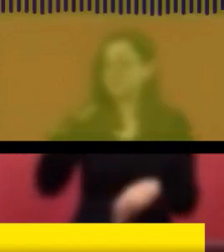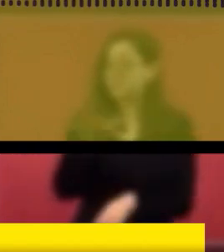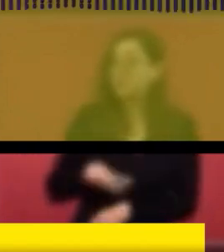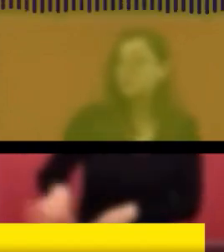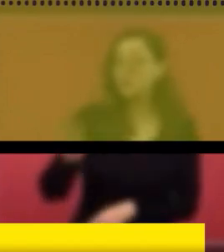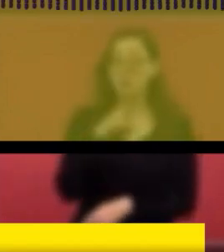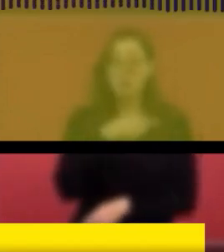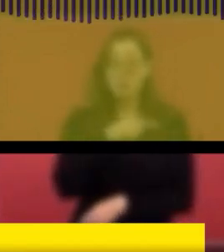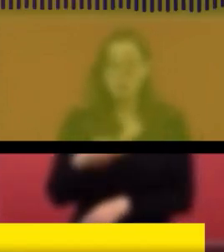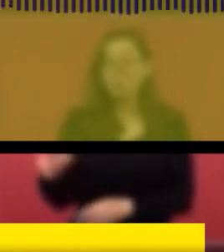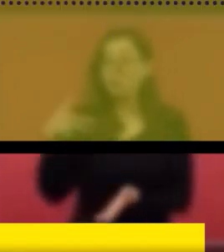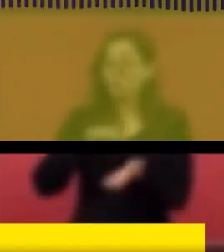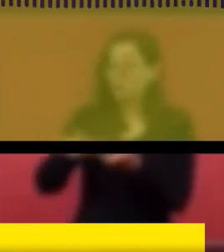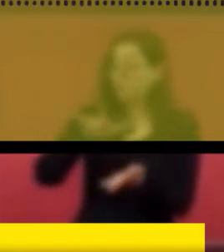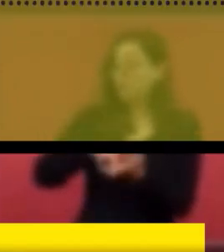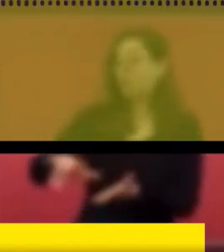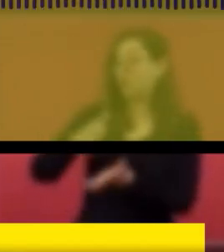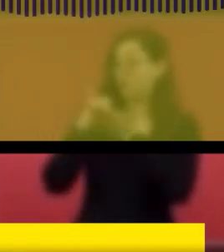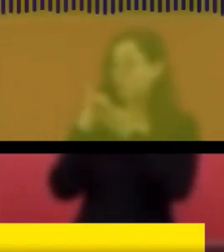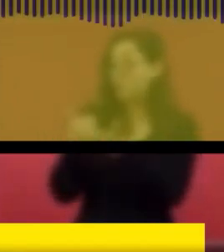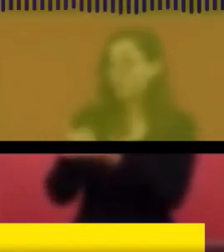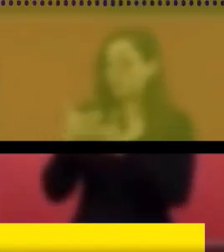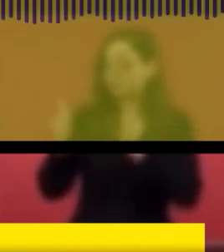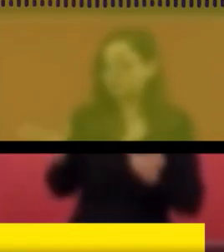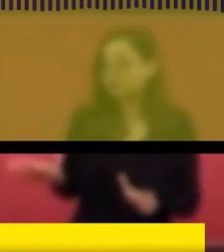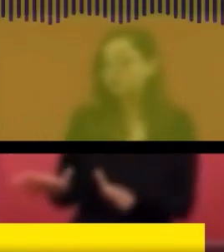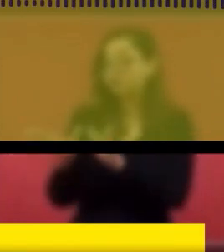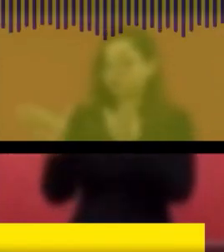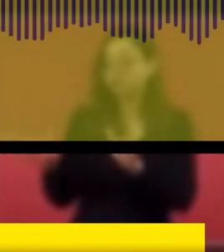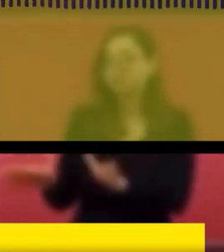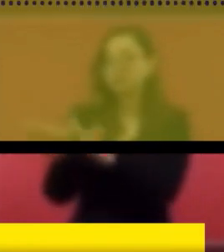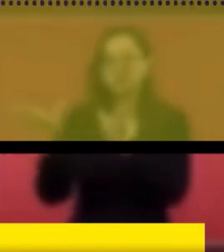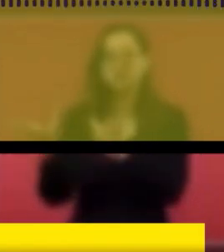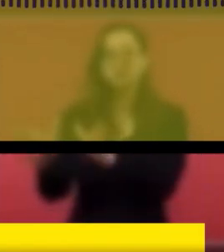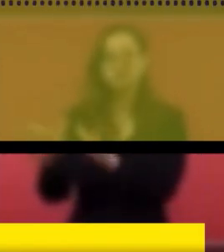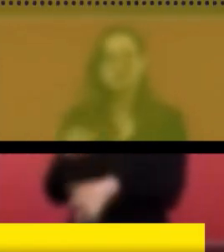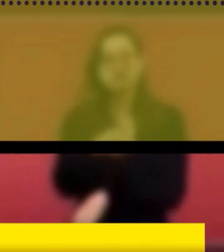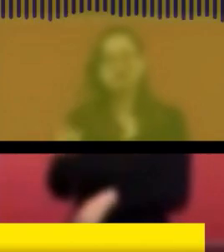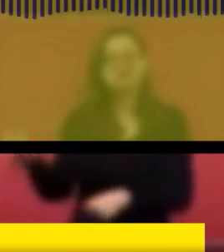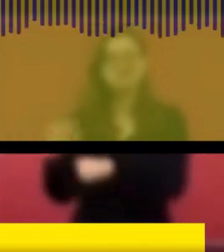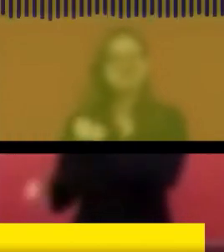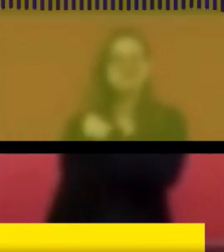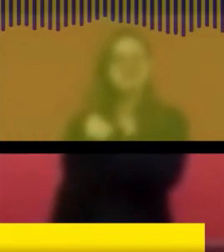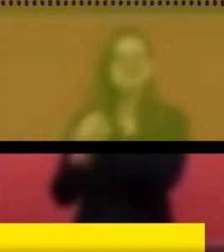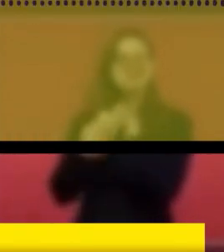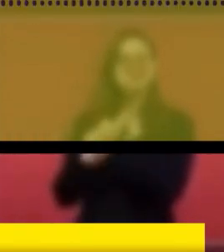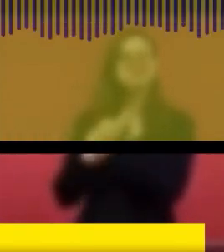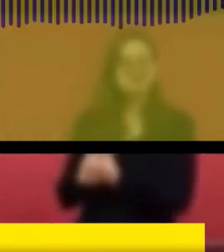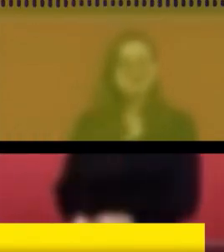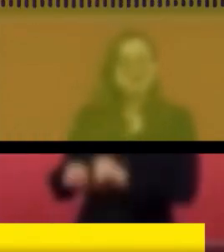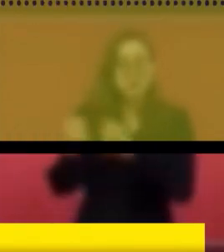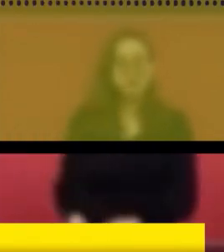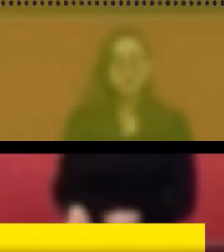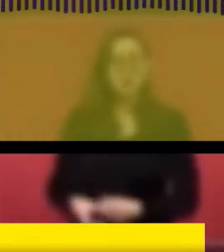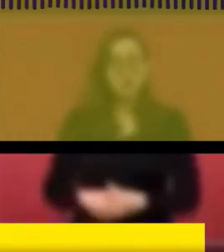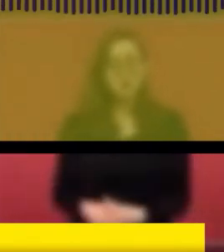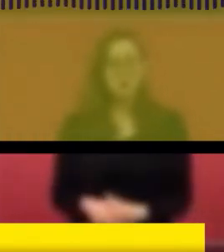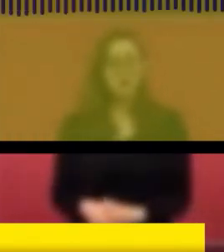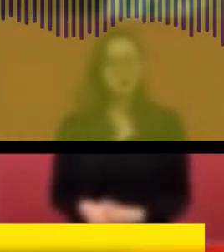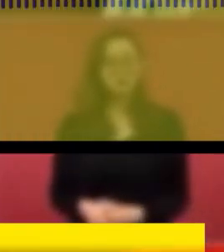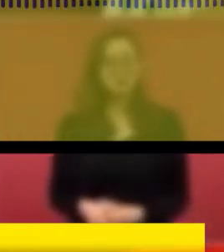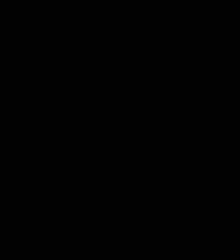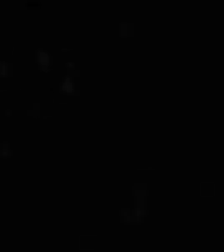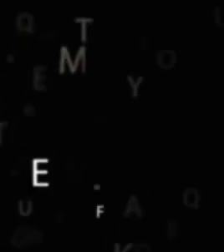demanda de mar. ¿Por qué se encarecen las cosas? Porque son escasas. No más, no más. Lo que es abundante no